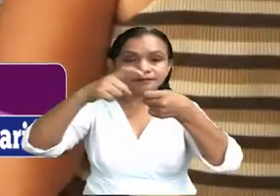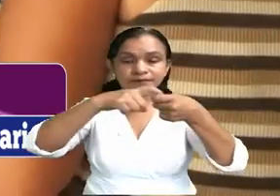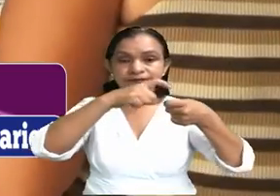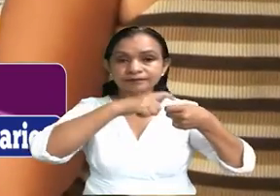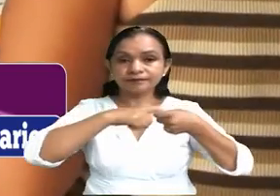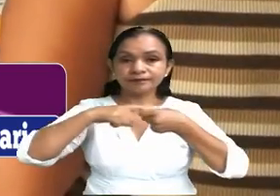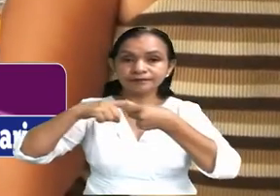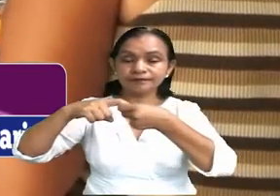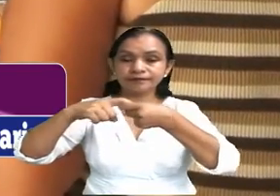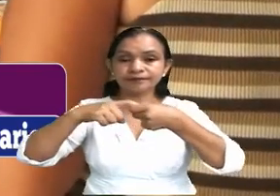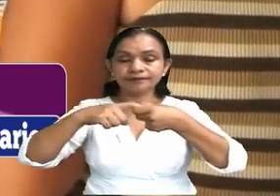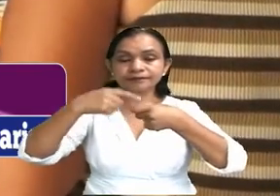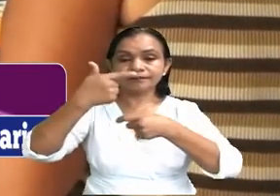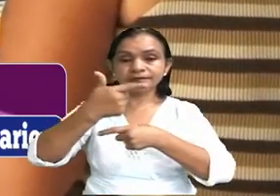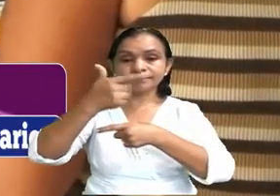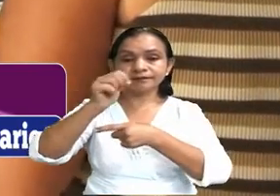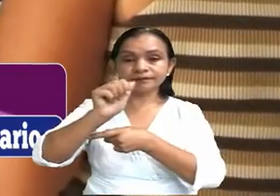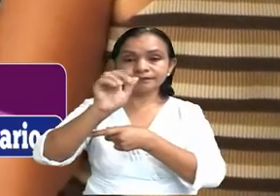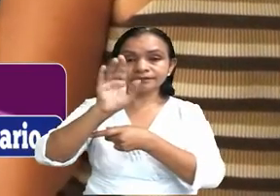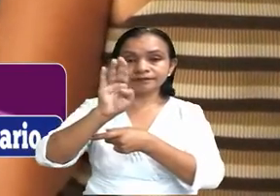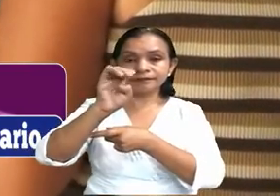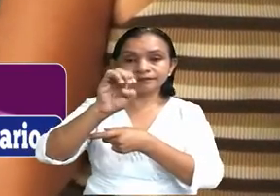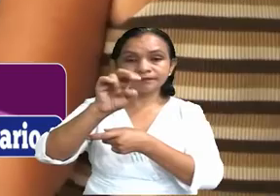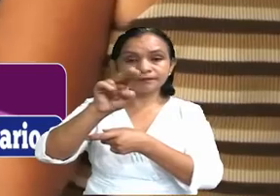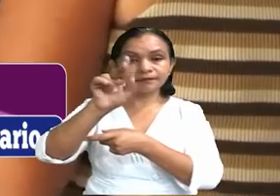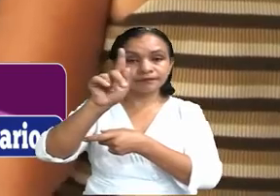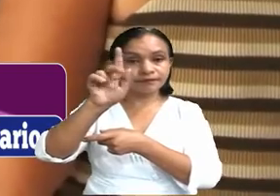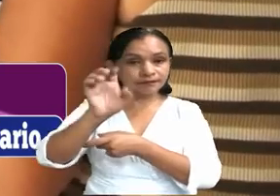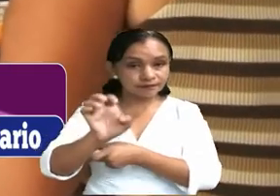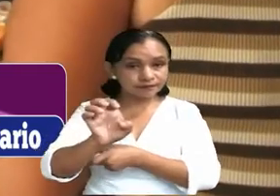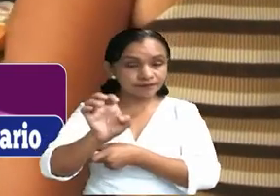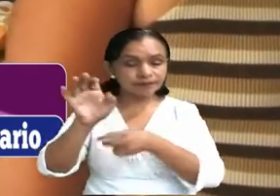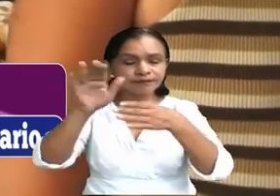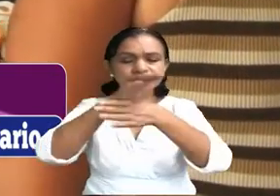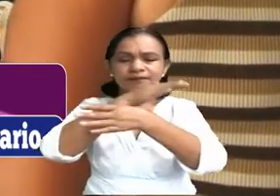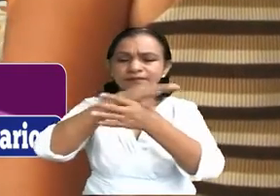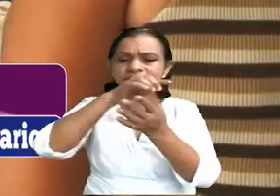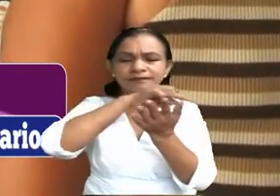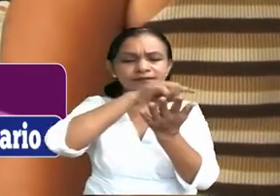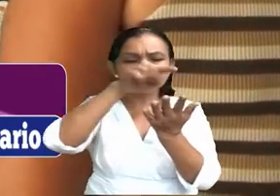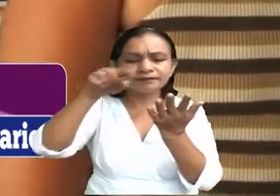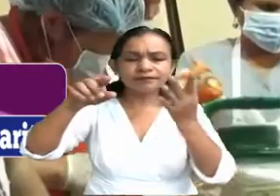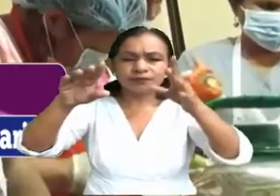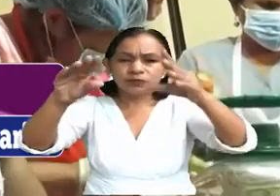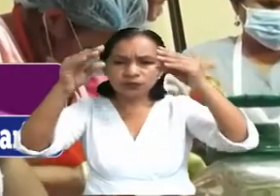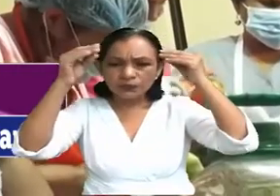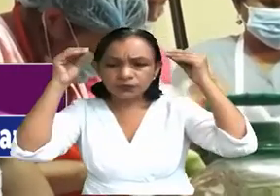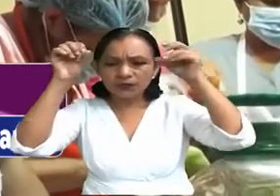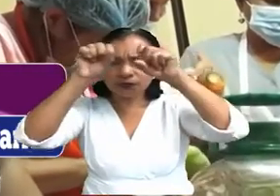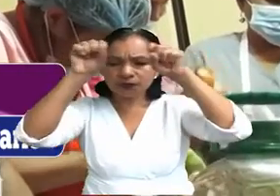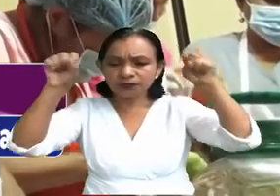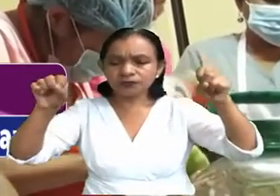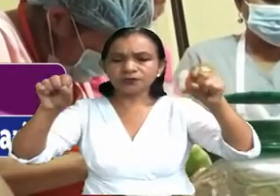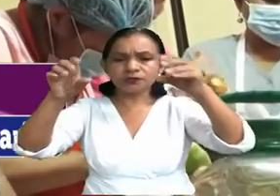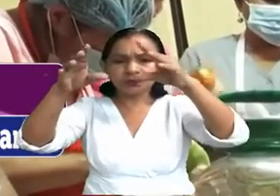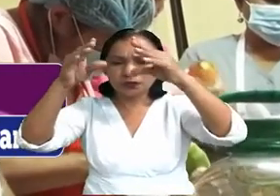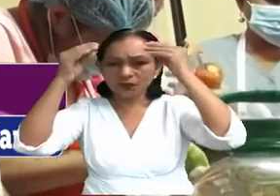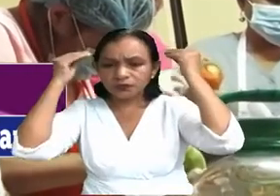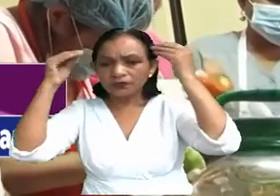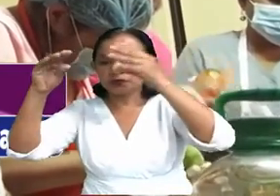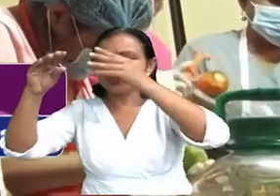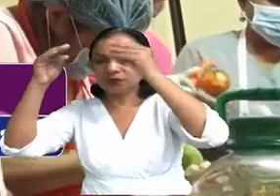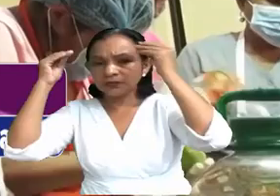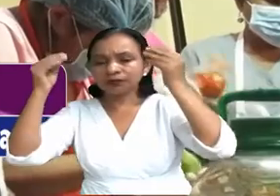caso, con el Gabinete de las Personas con Discapacidad, la gama de cursos que año con año el